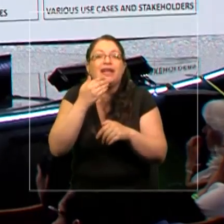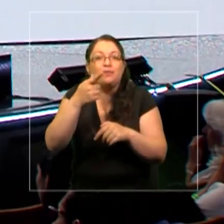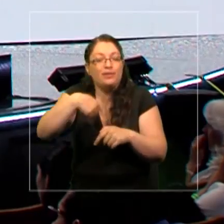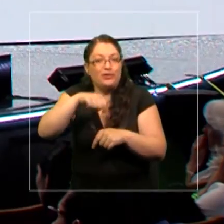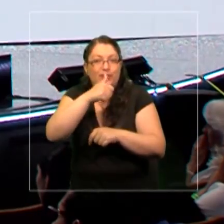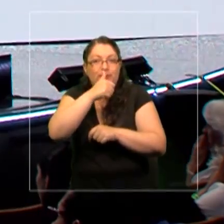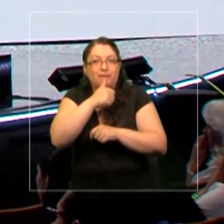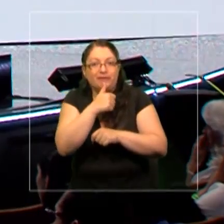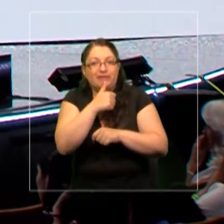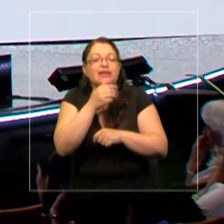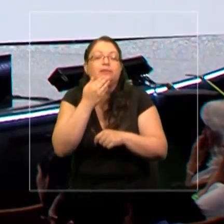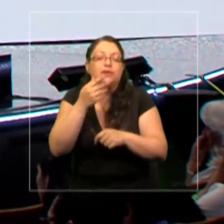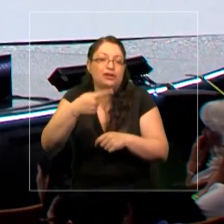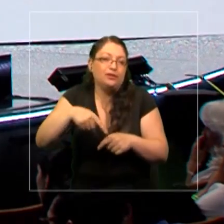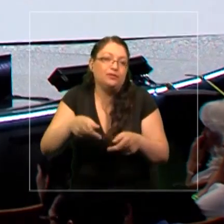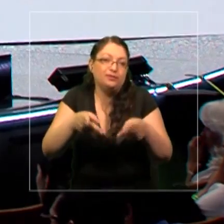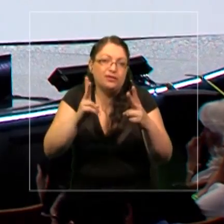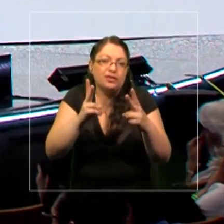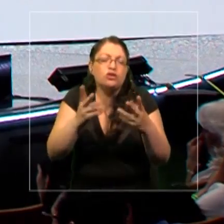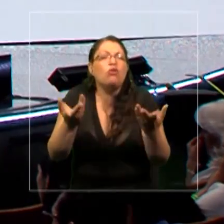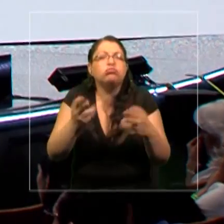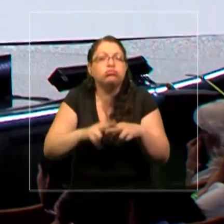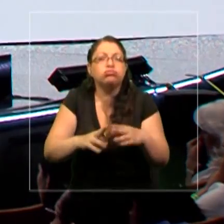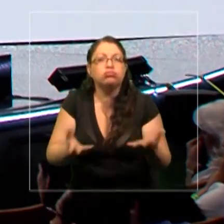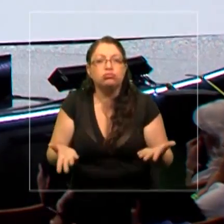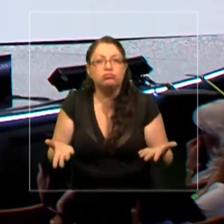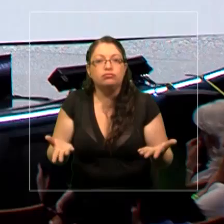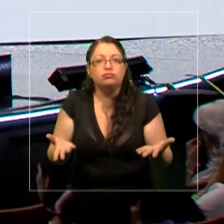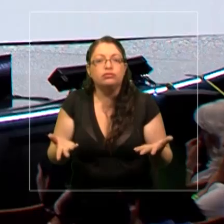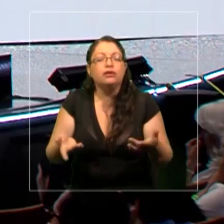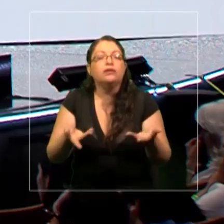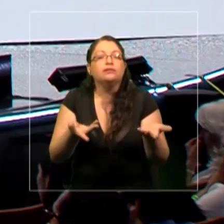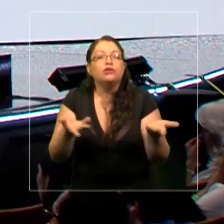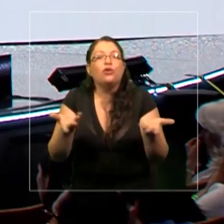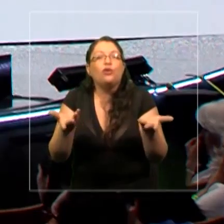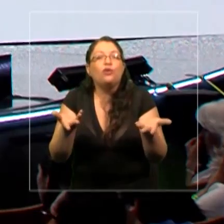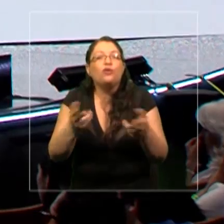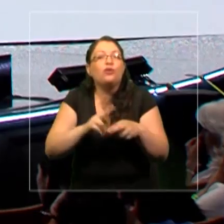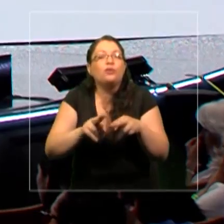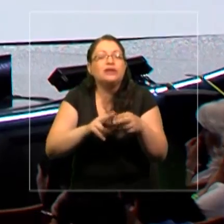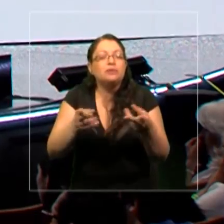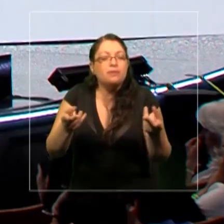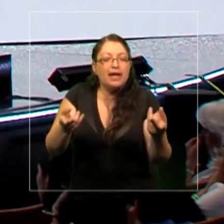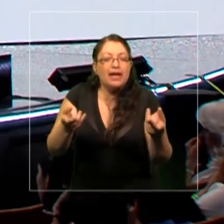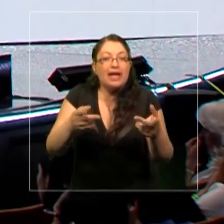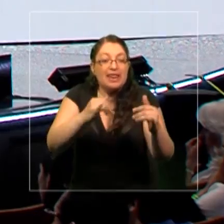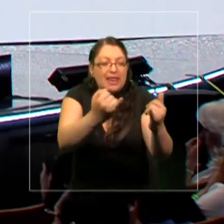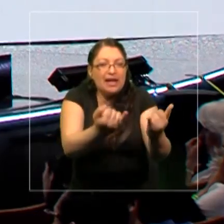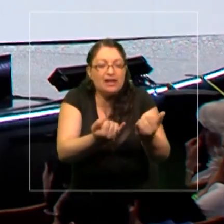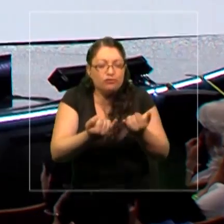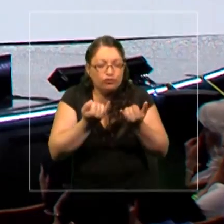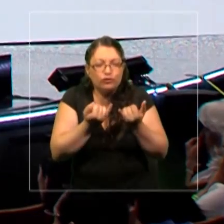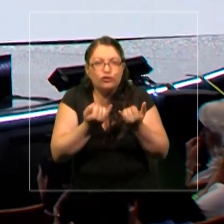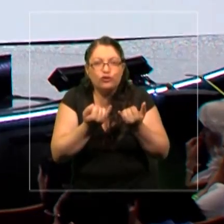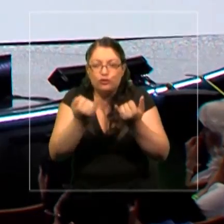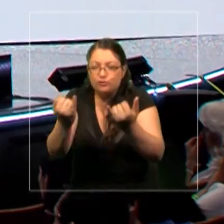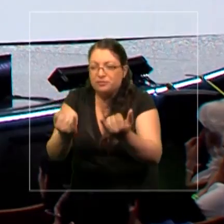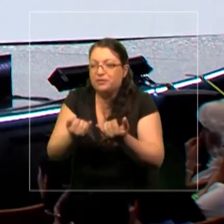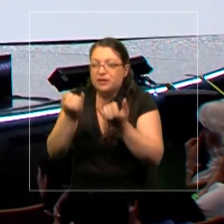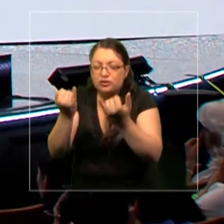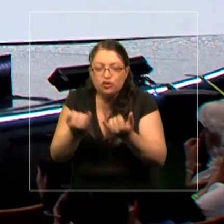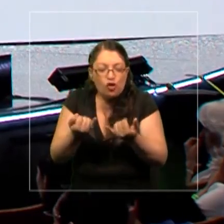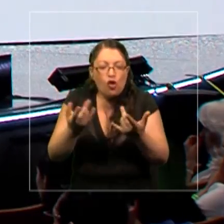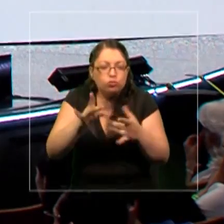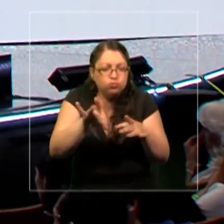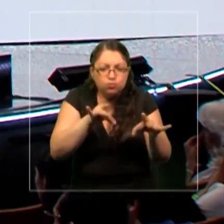privacidad y derechos. ¿Cómo hacer esto? ¿Cómo sacar valor de los datos subyacentes? Porque solo